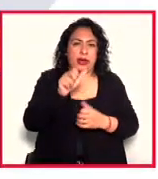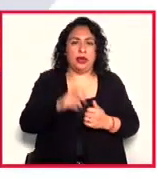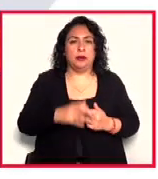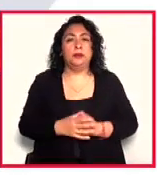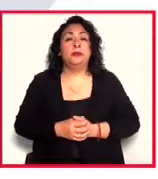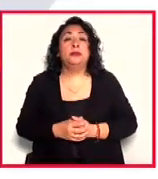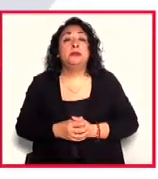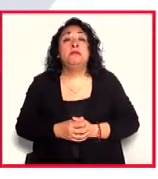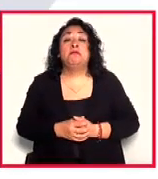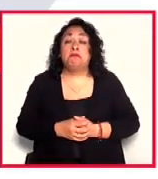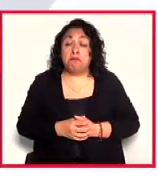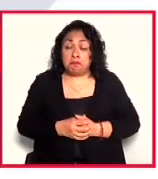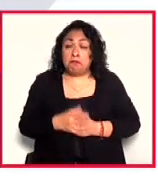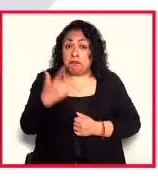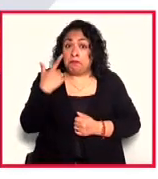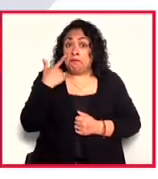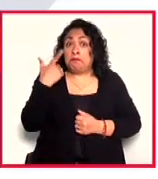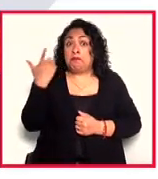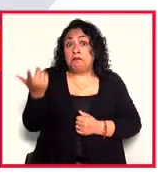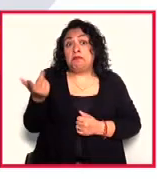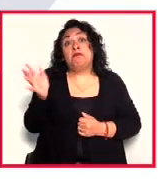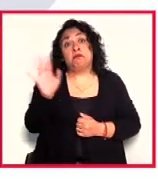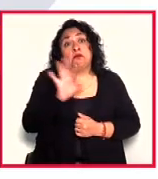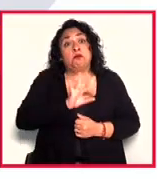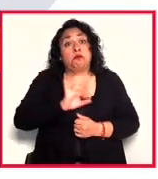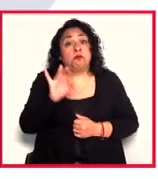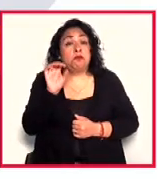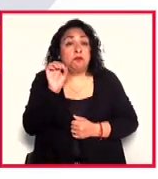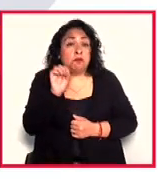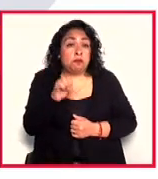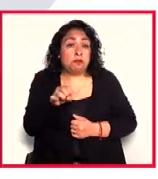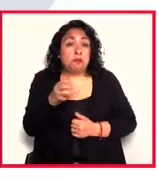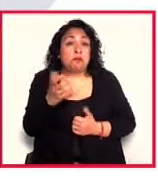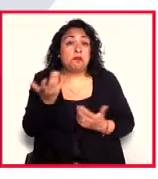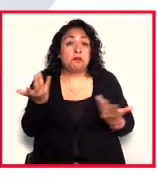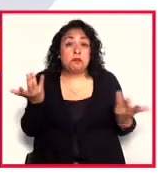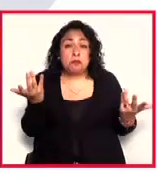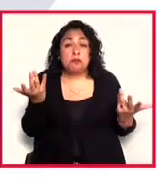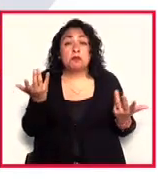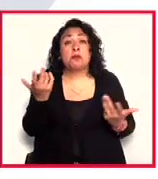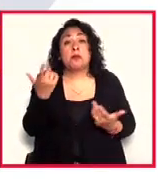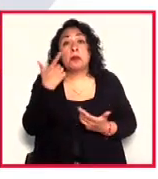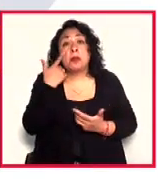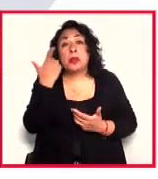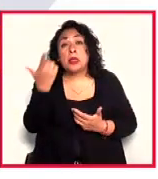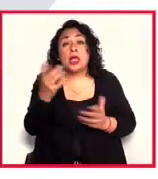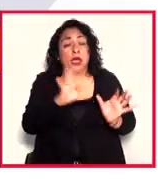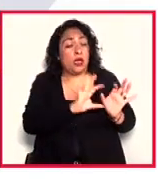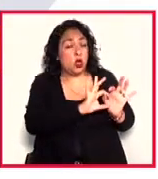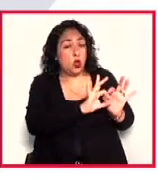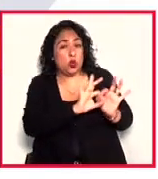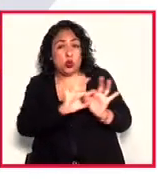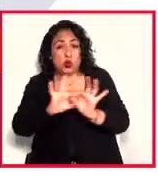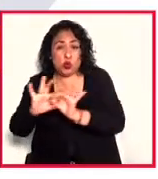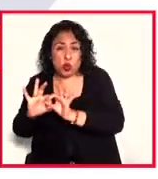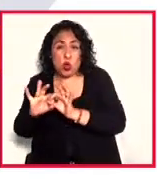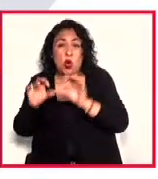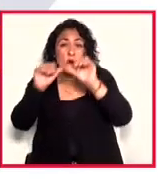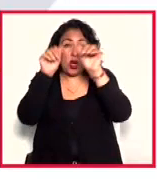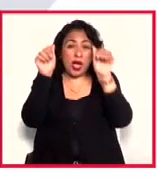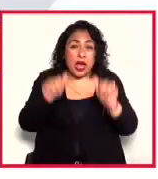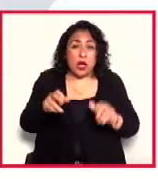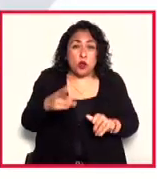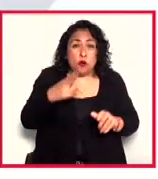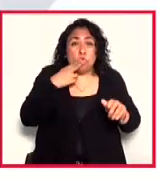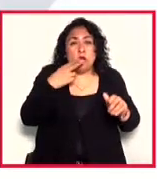Bueno, pues ahí ya vieron una posibilidad de encontrar una conjunción de arte, de patrimonio en